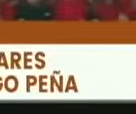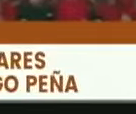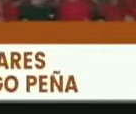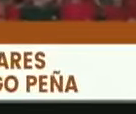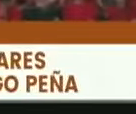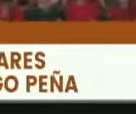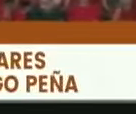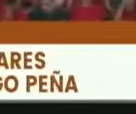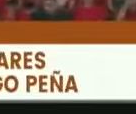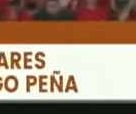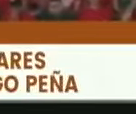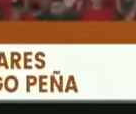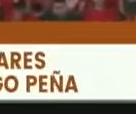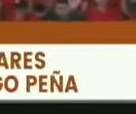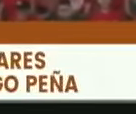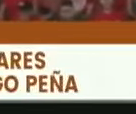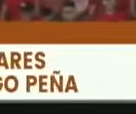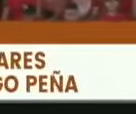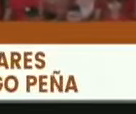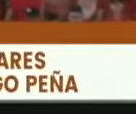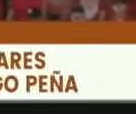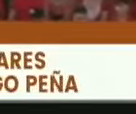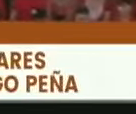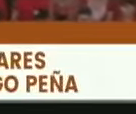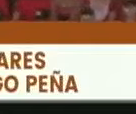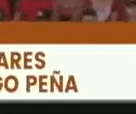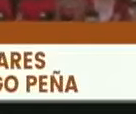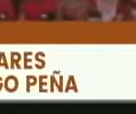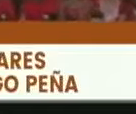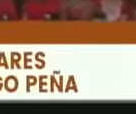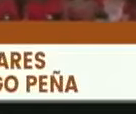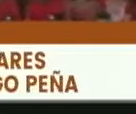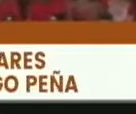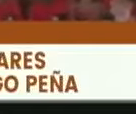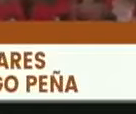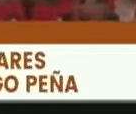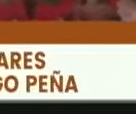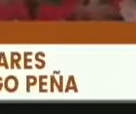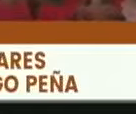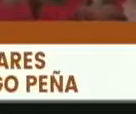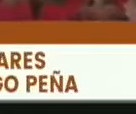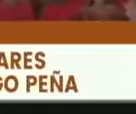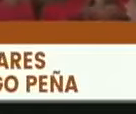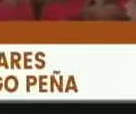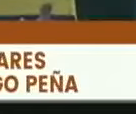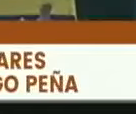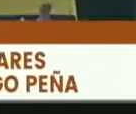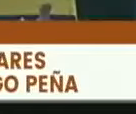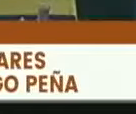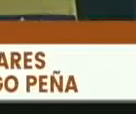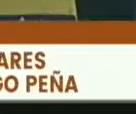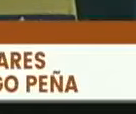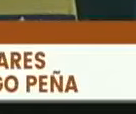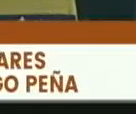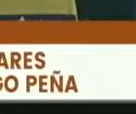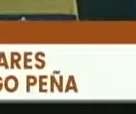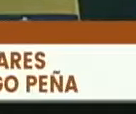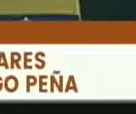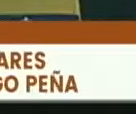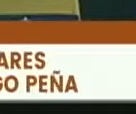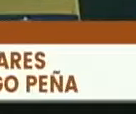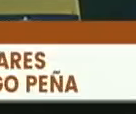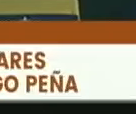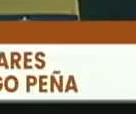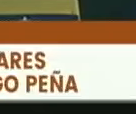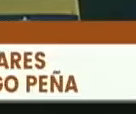distintos responsables de tareas políticas, diputados de la Asamblea Nacional, legisladores,